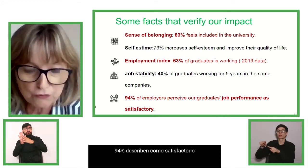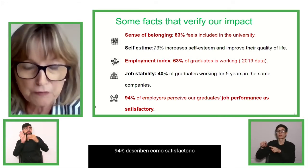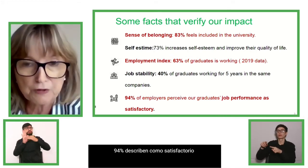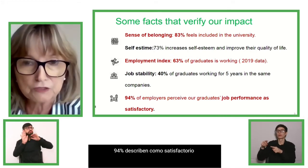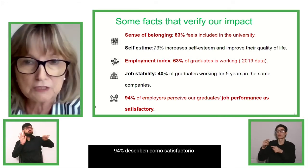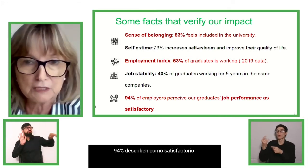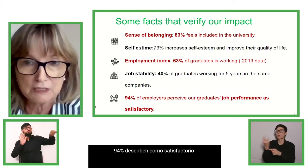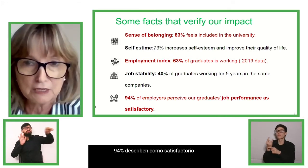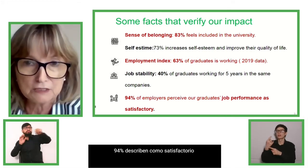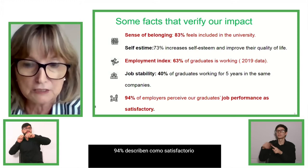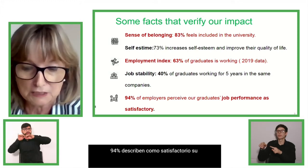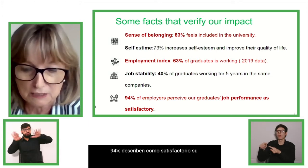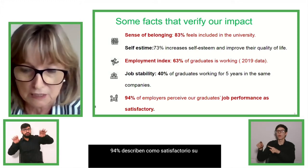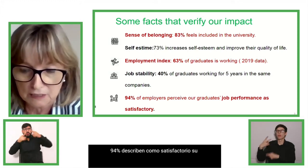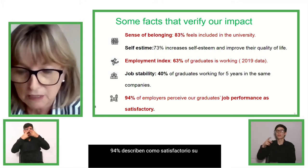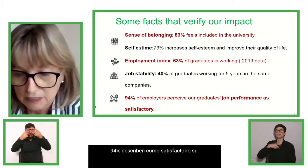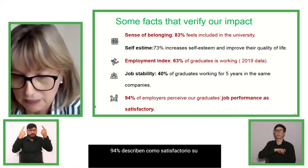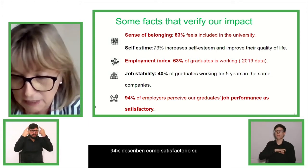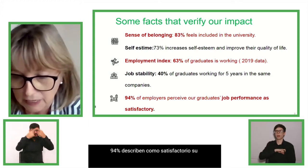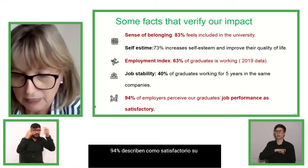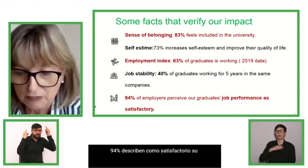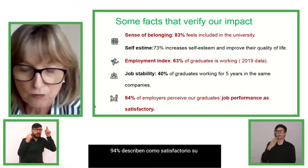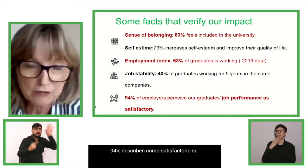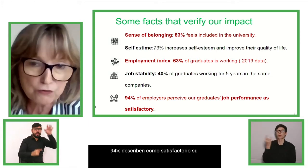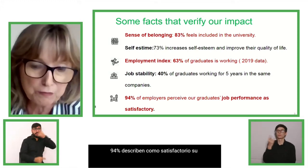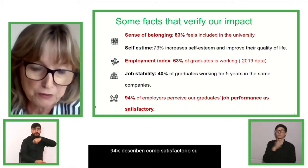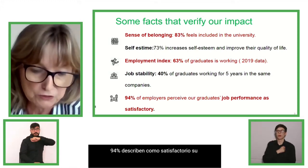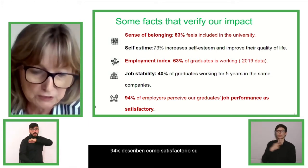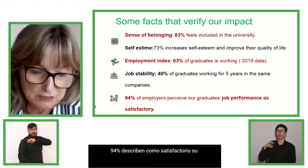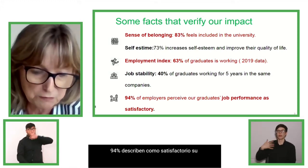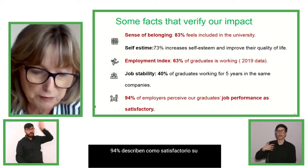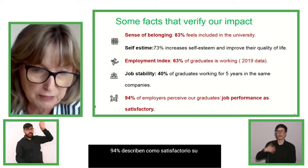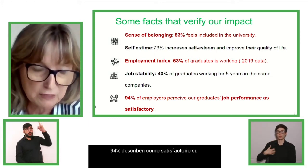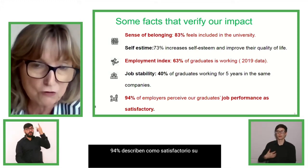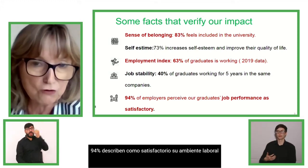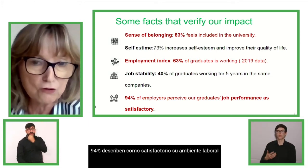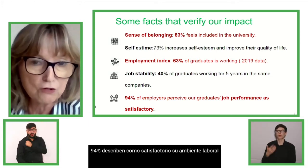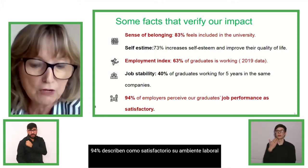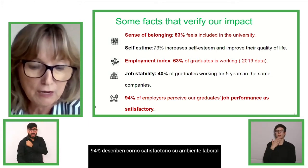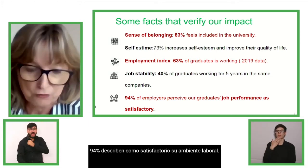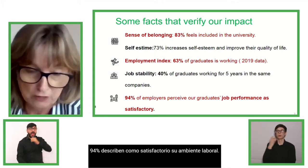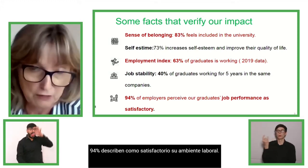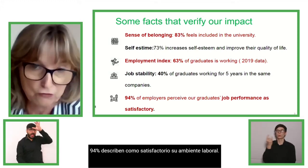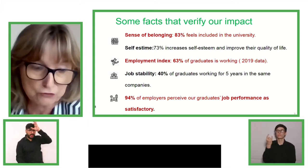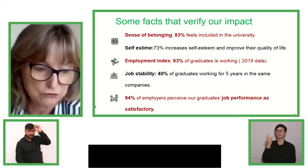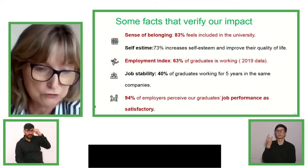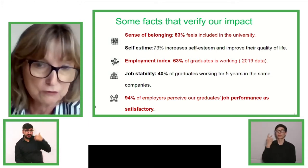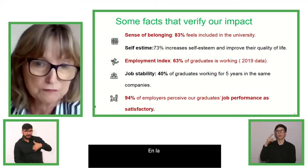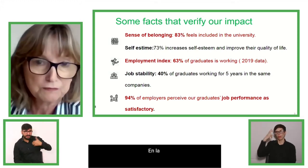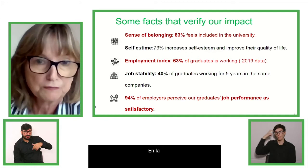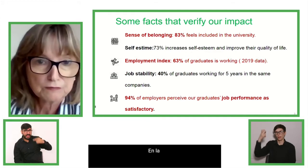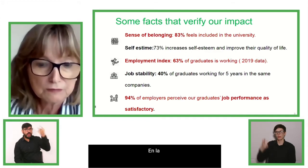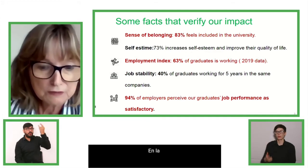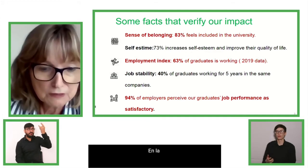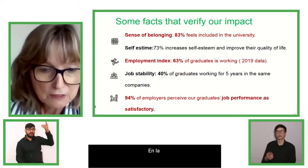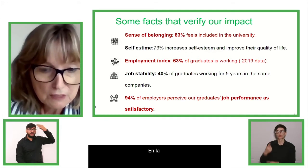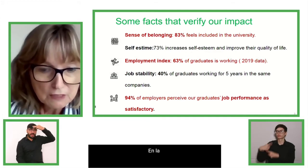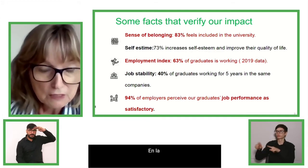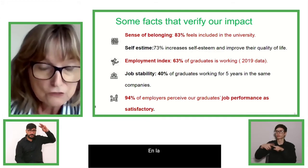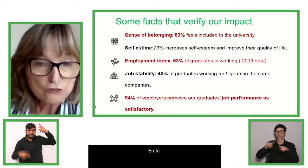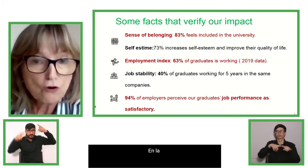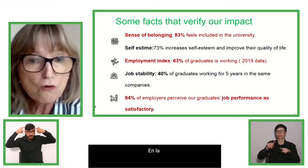de en la Universidad Católica en Argentina, en la Universidad de Anáhuac en México, entre